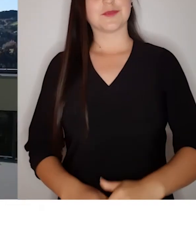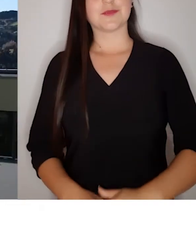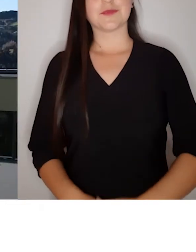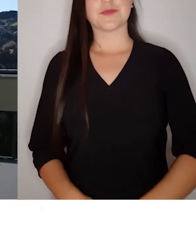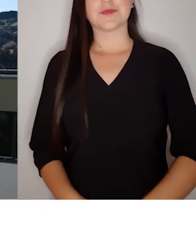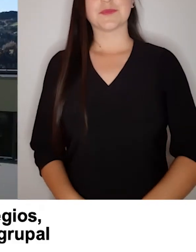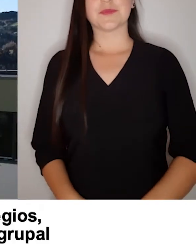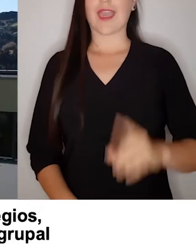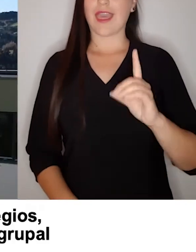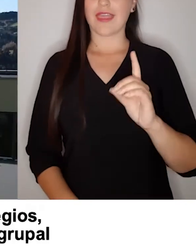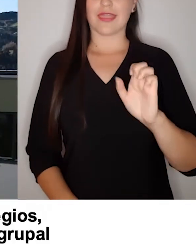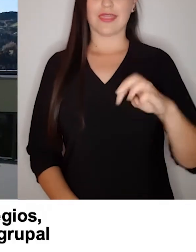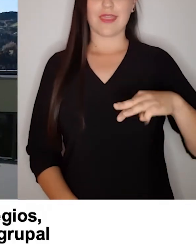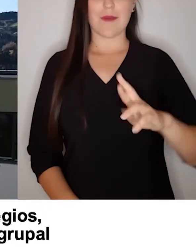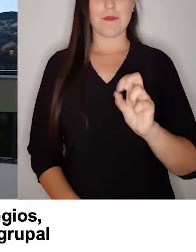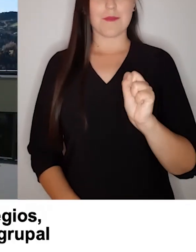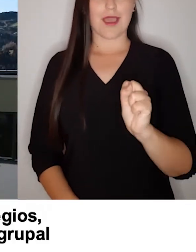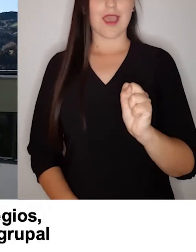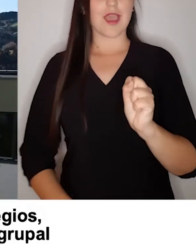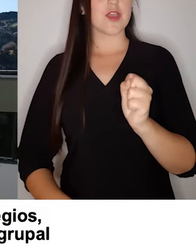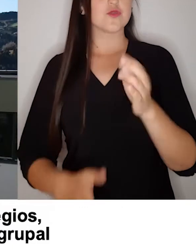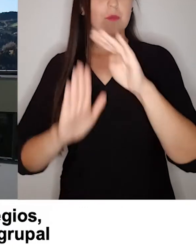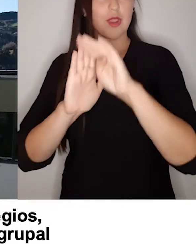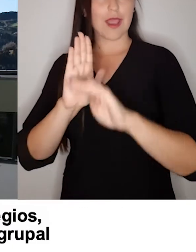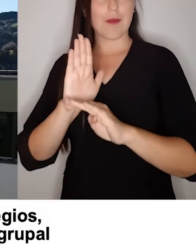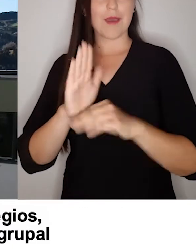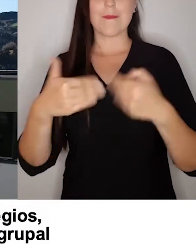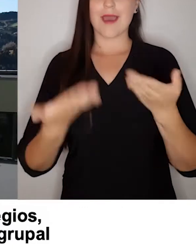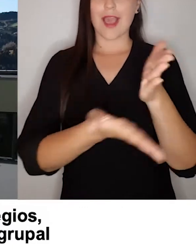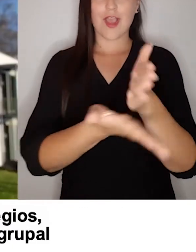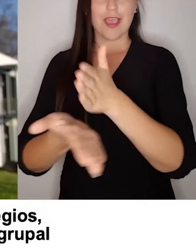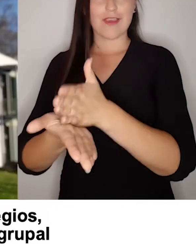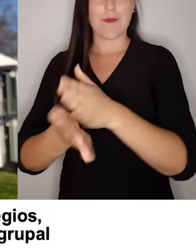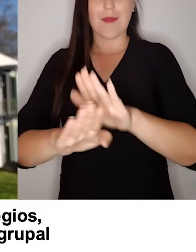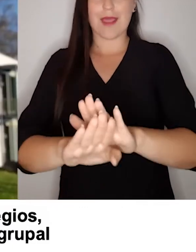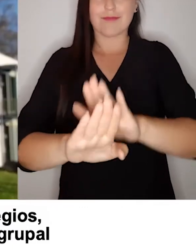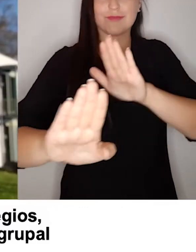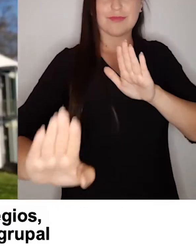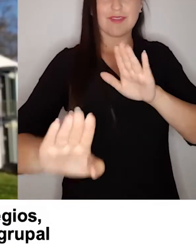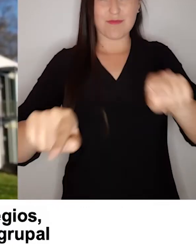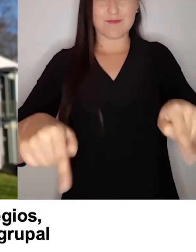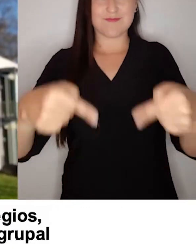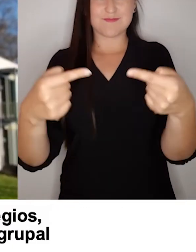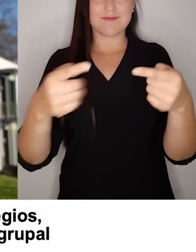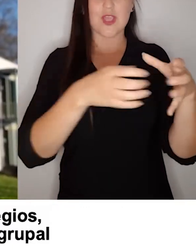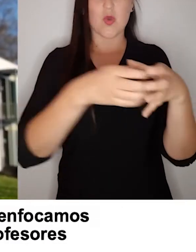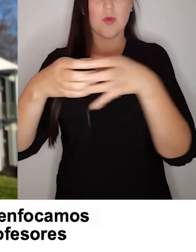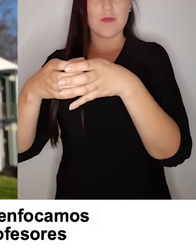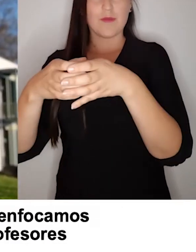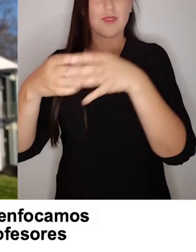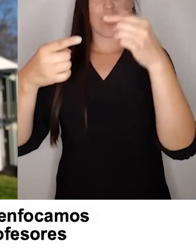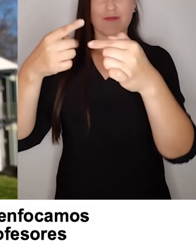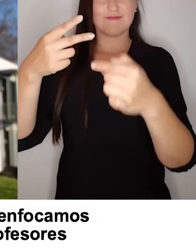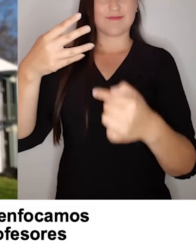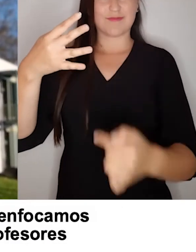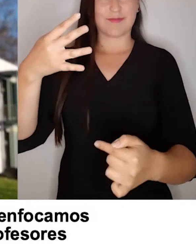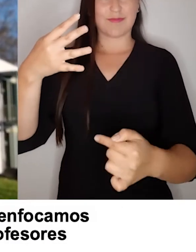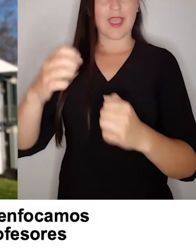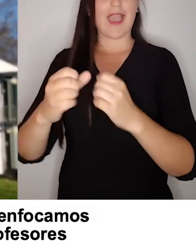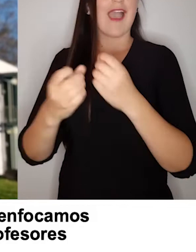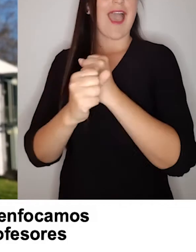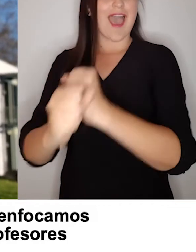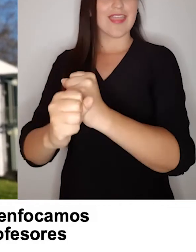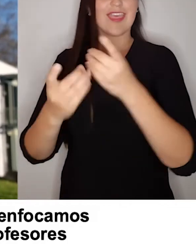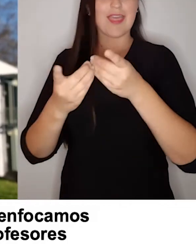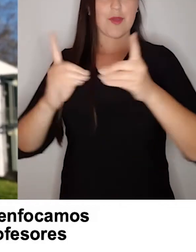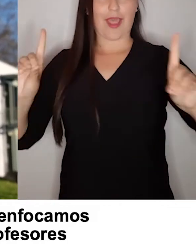today. DEMBRA is a program for schools for the prevention of group-based hostility and other